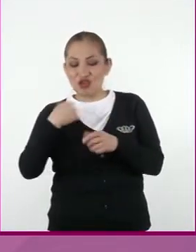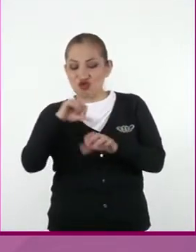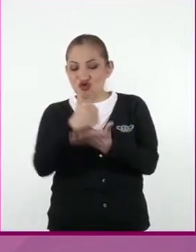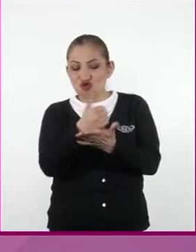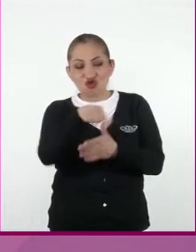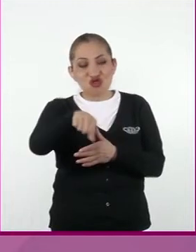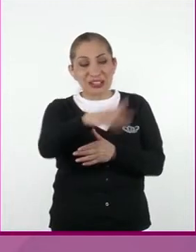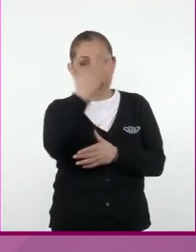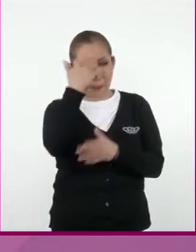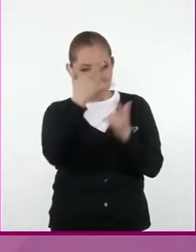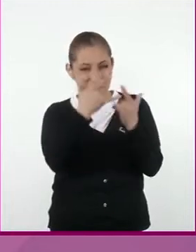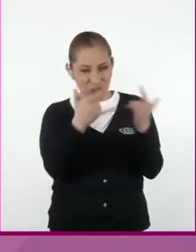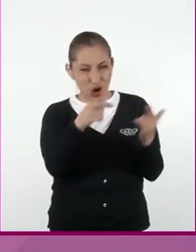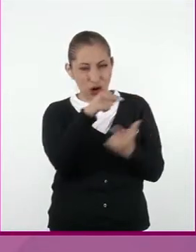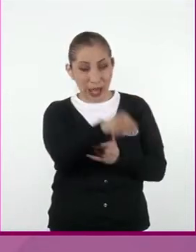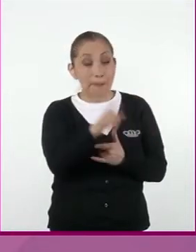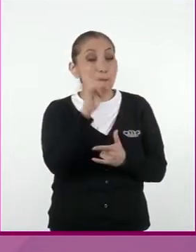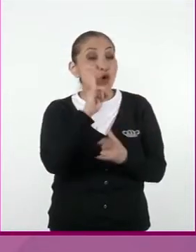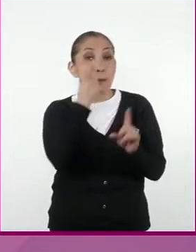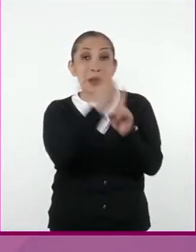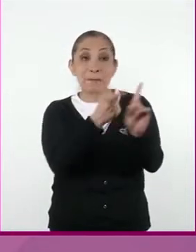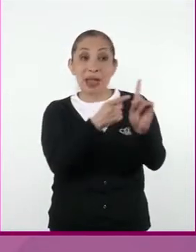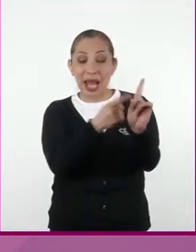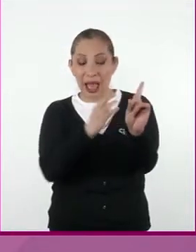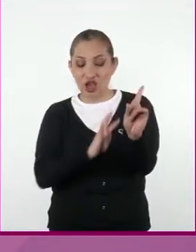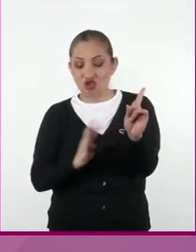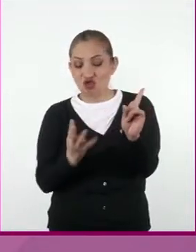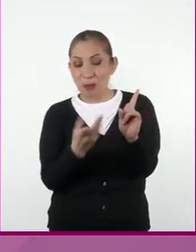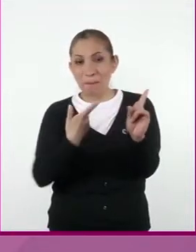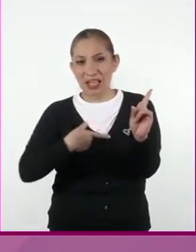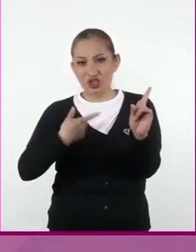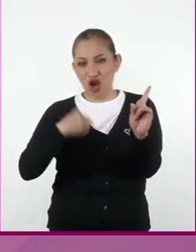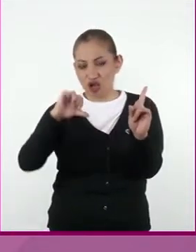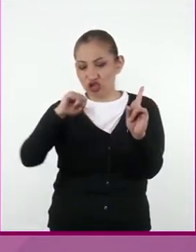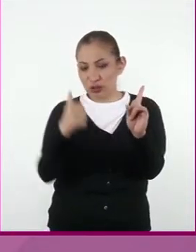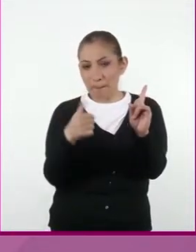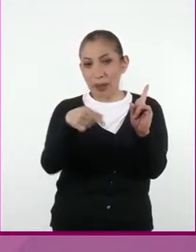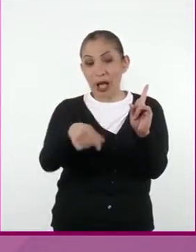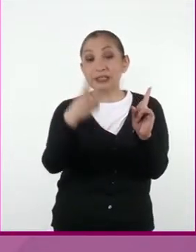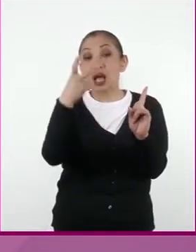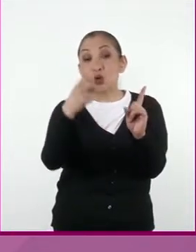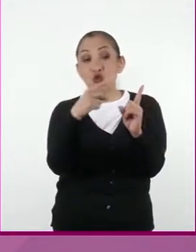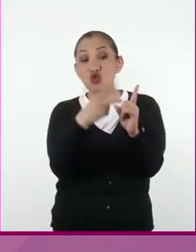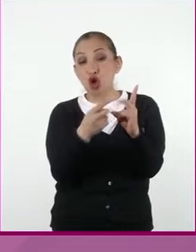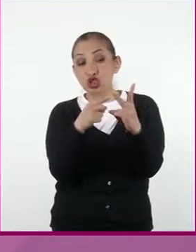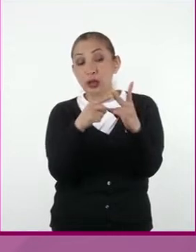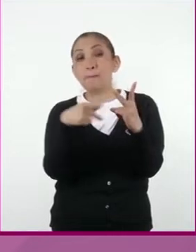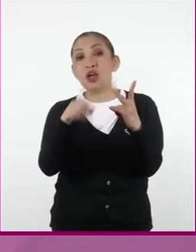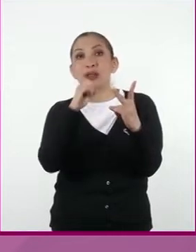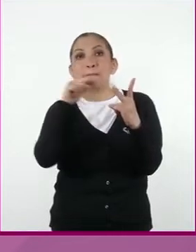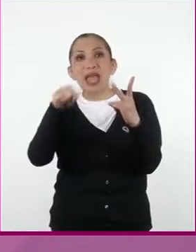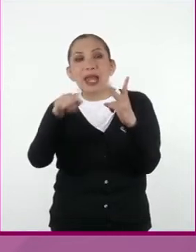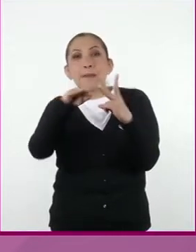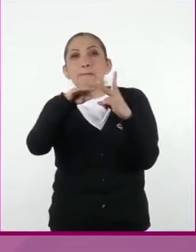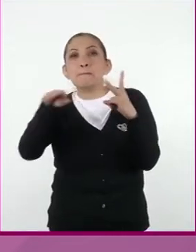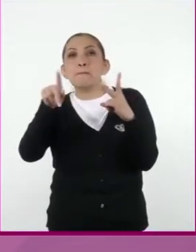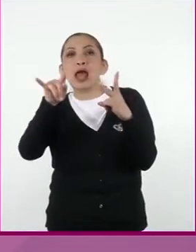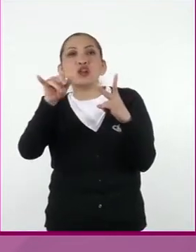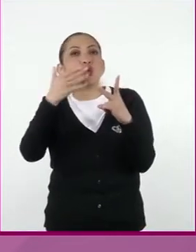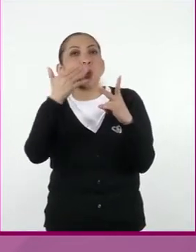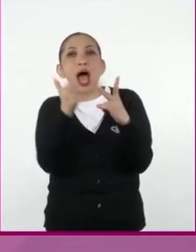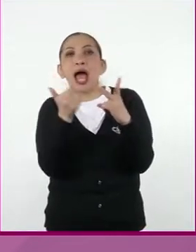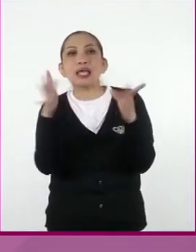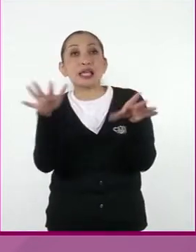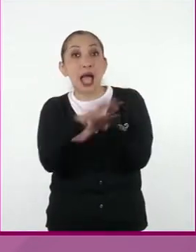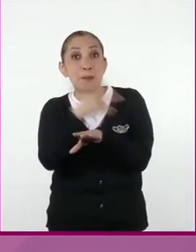que Blancanieves es la protagonista y los enanitos son los personajes secundarios, pero también son personajes planos, porque no